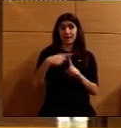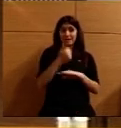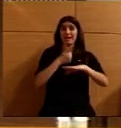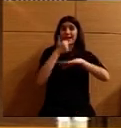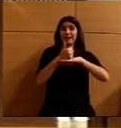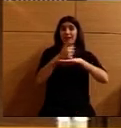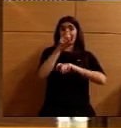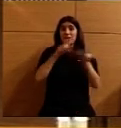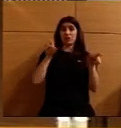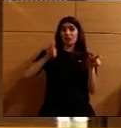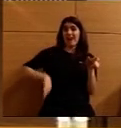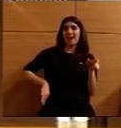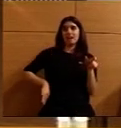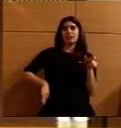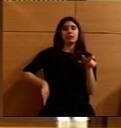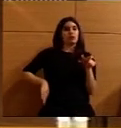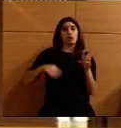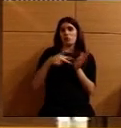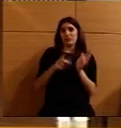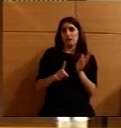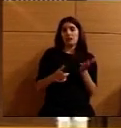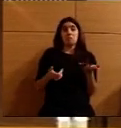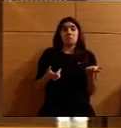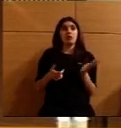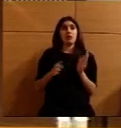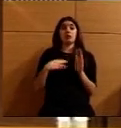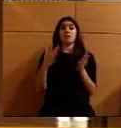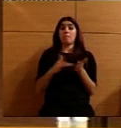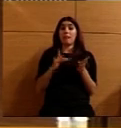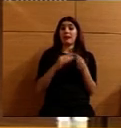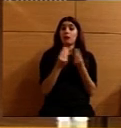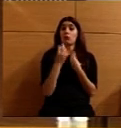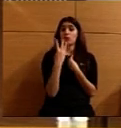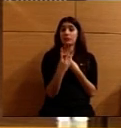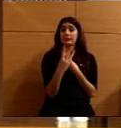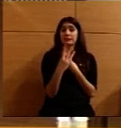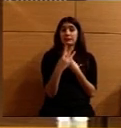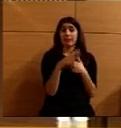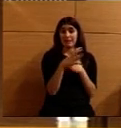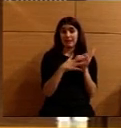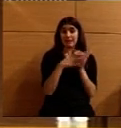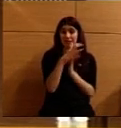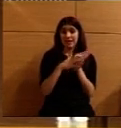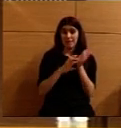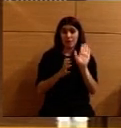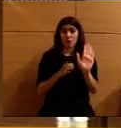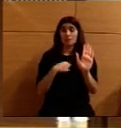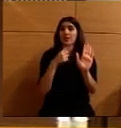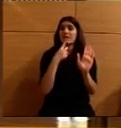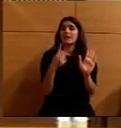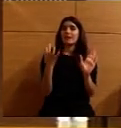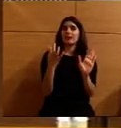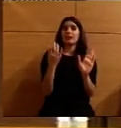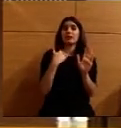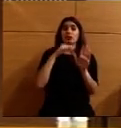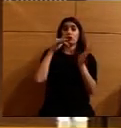de personal. Y cito textualmente, en la página 3 del informe se nos dice que cuando